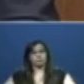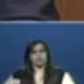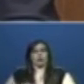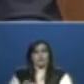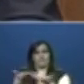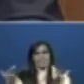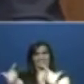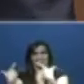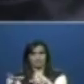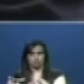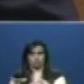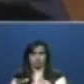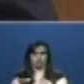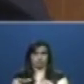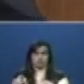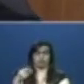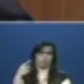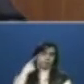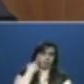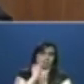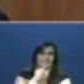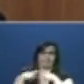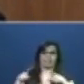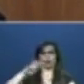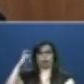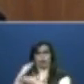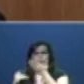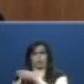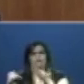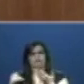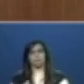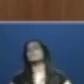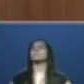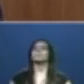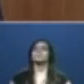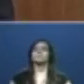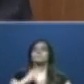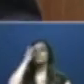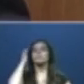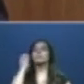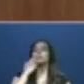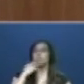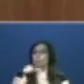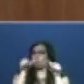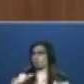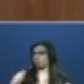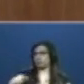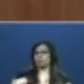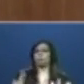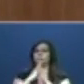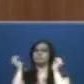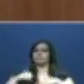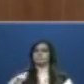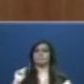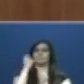contraste con la situación vivida por el mismo en otras comunidades entre ellos y por lo que se refiere al propio modelo se alcanzó un pacto con casi